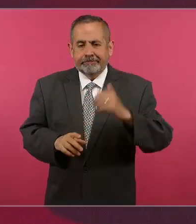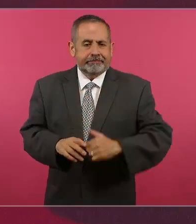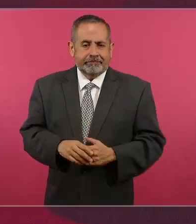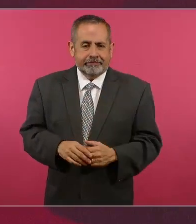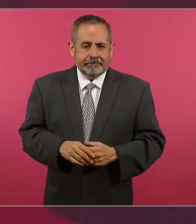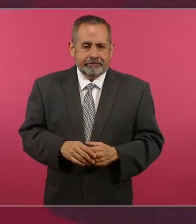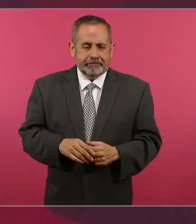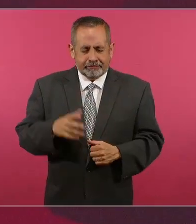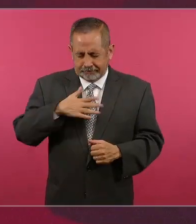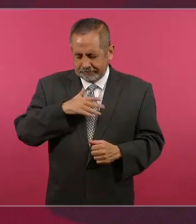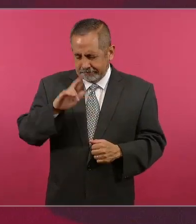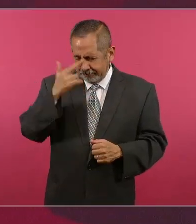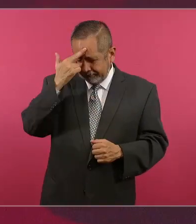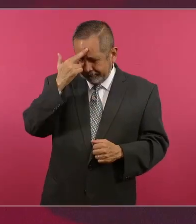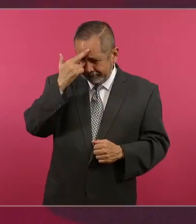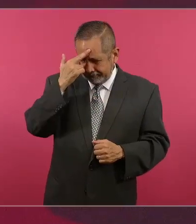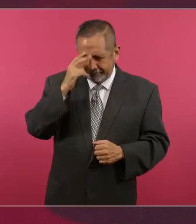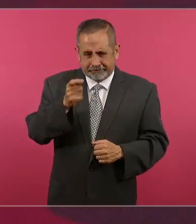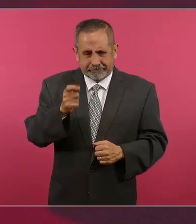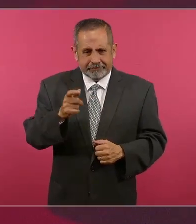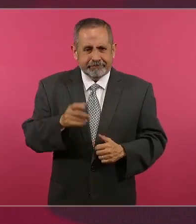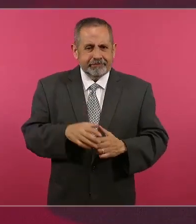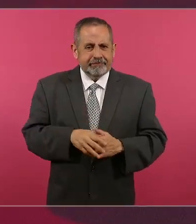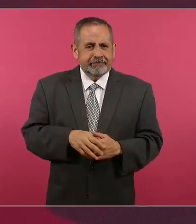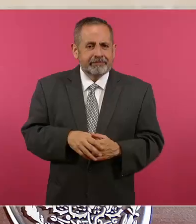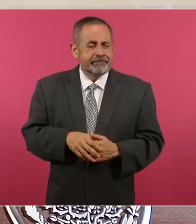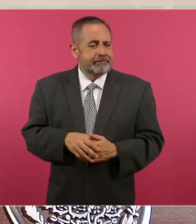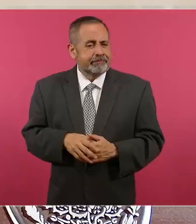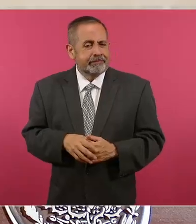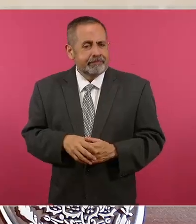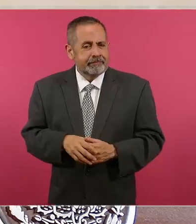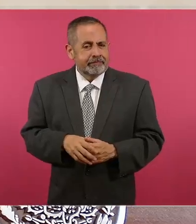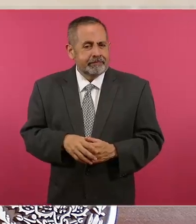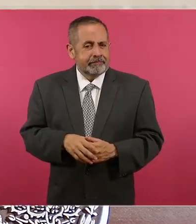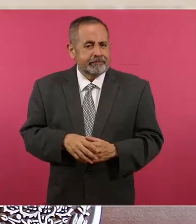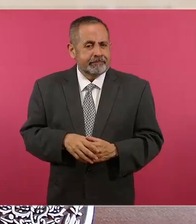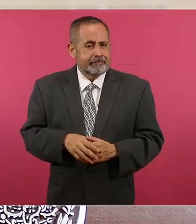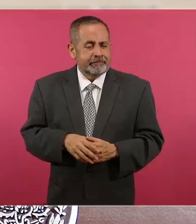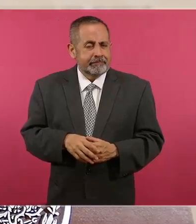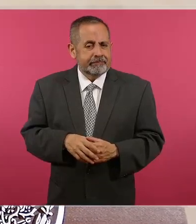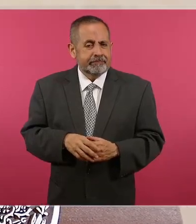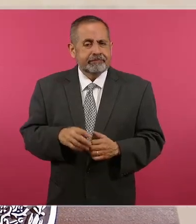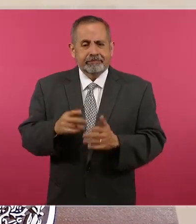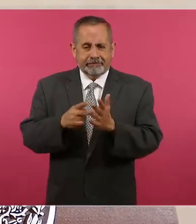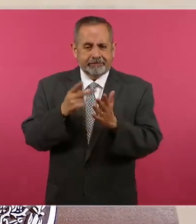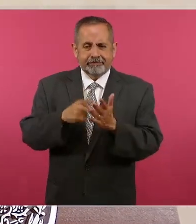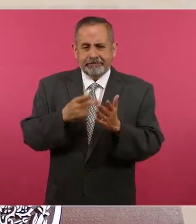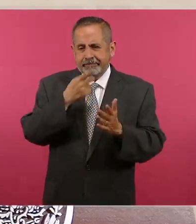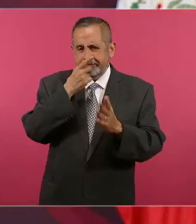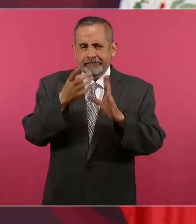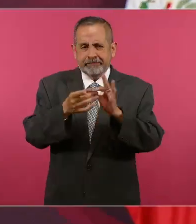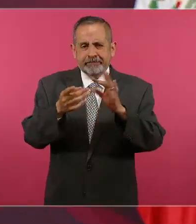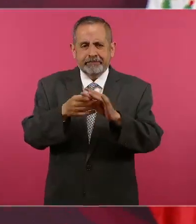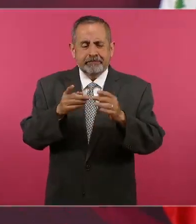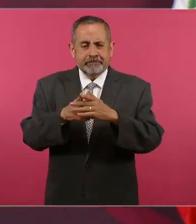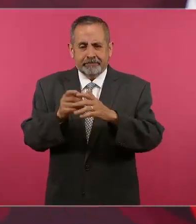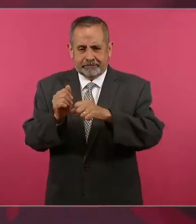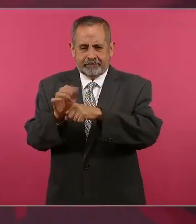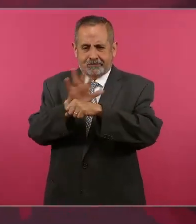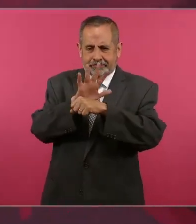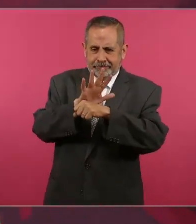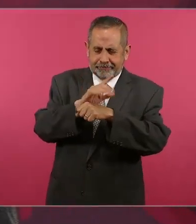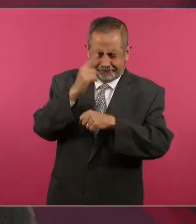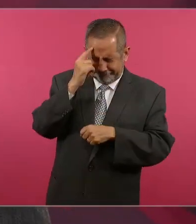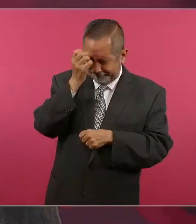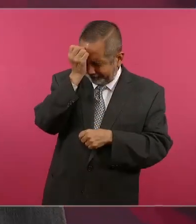Estaba tratando de acordar, porque ya les he dicho de que el post-COVID, pues